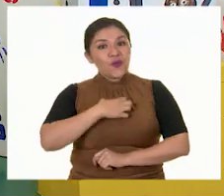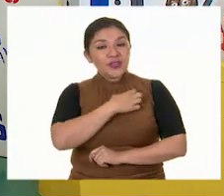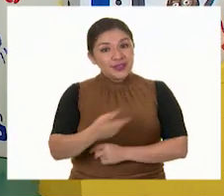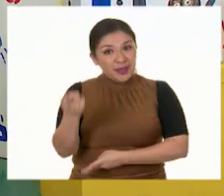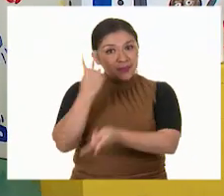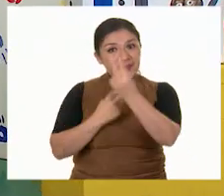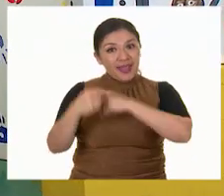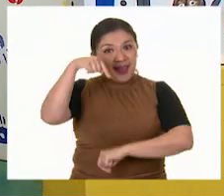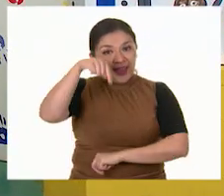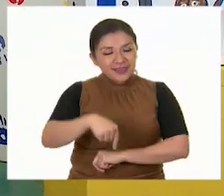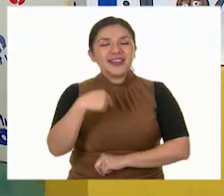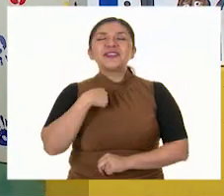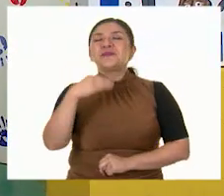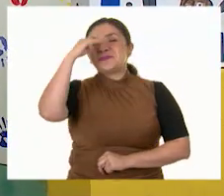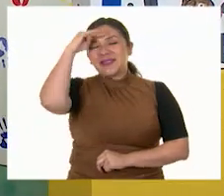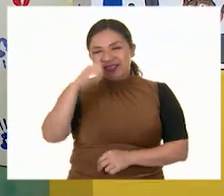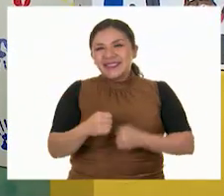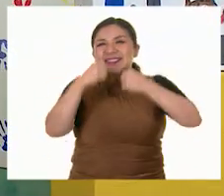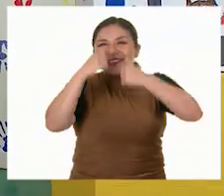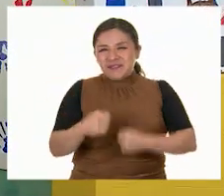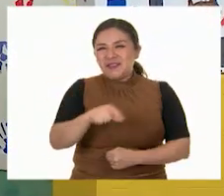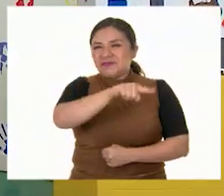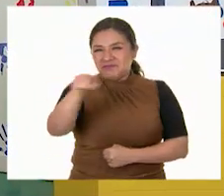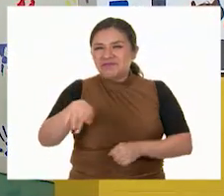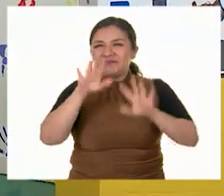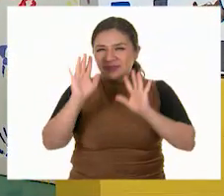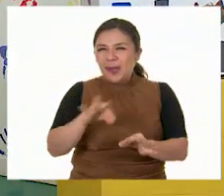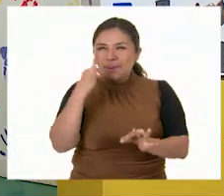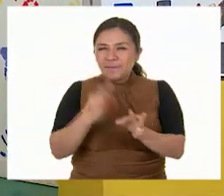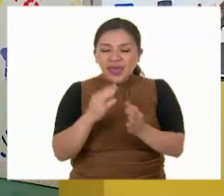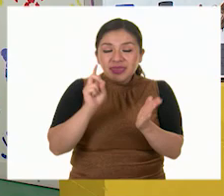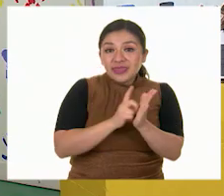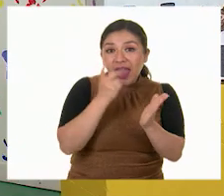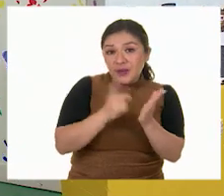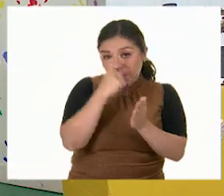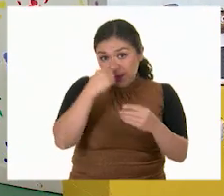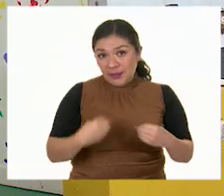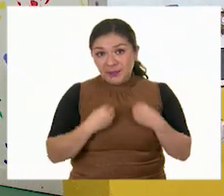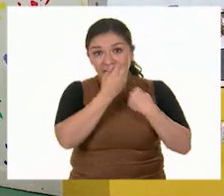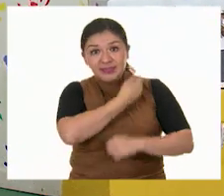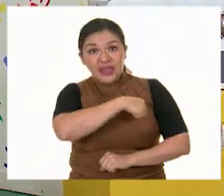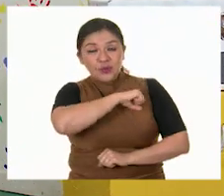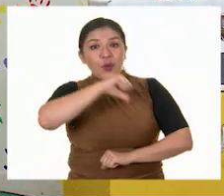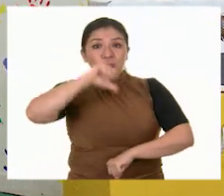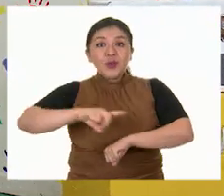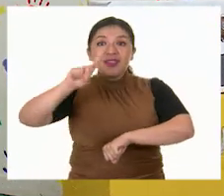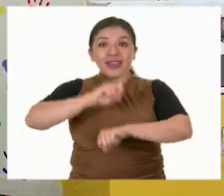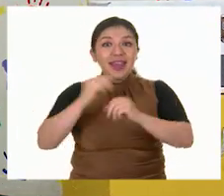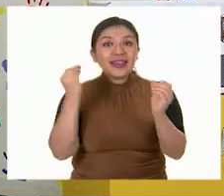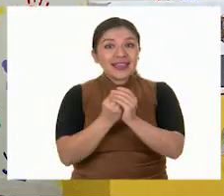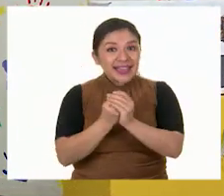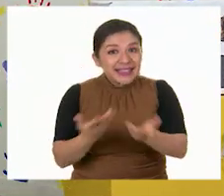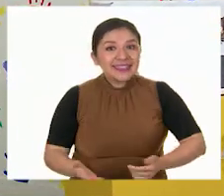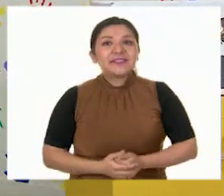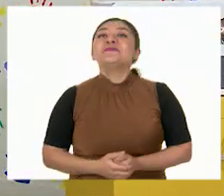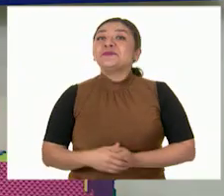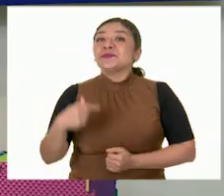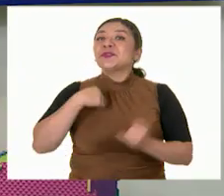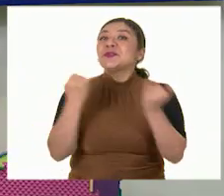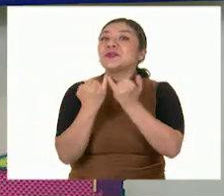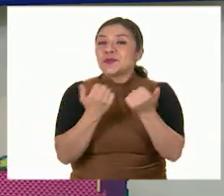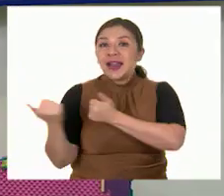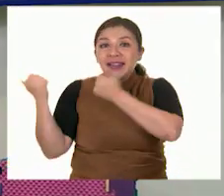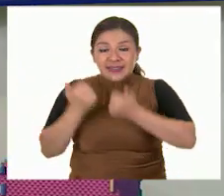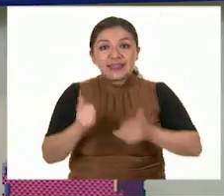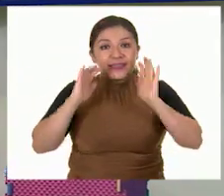estar aquí y estoy segura que ya tienen listo su diario de vida saludable para la clase del día de hoy. Claro, yo también ya lo tengo